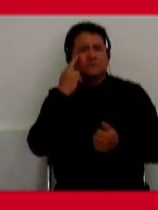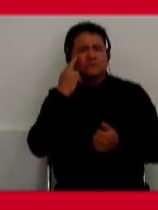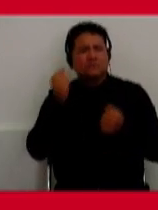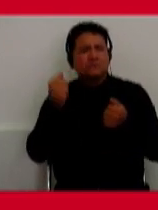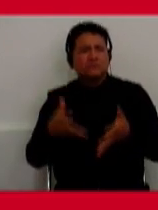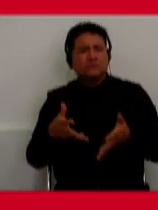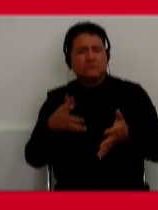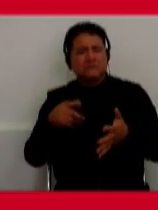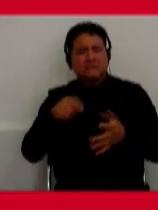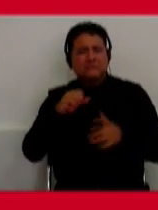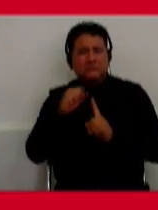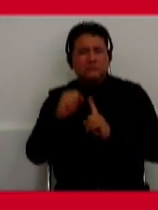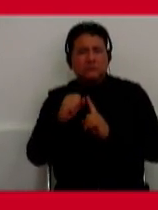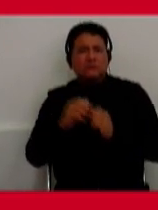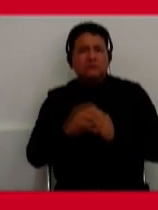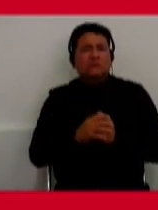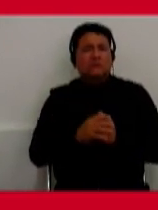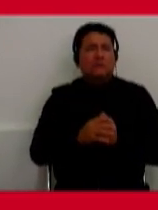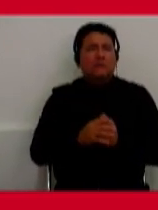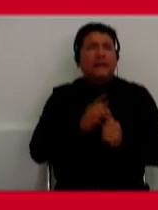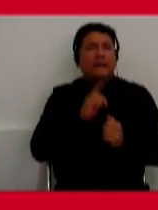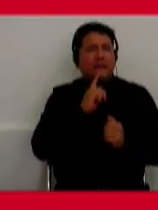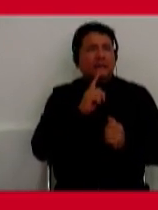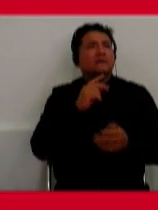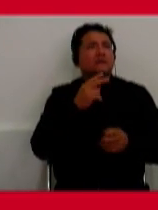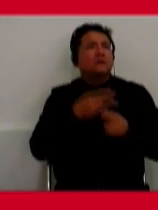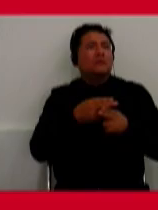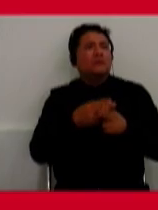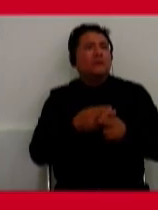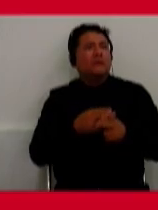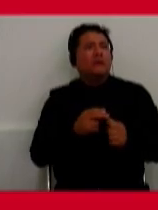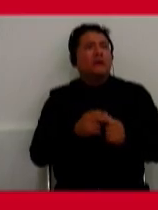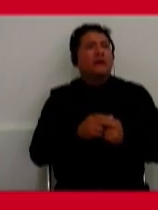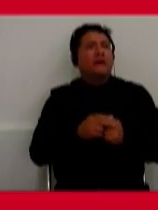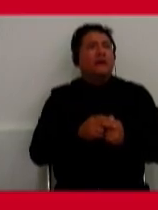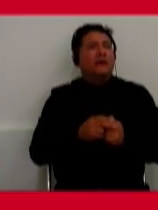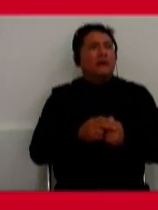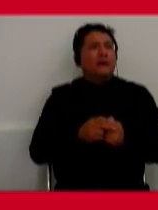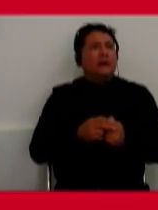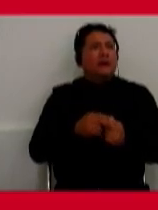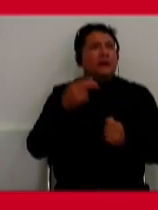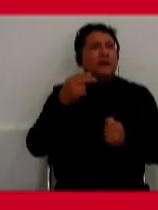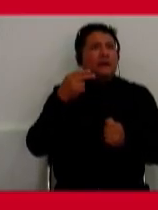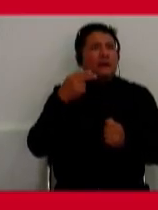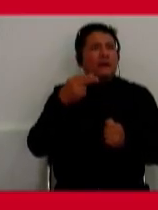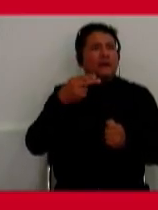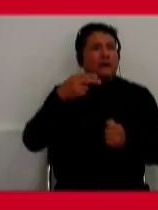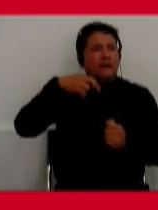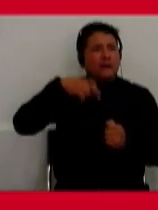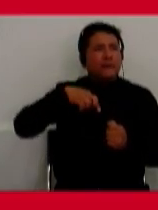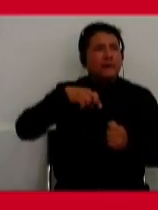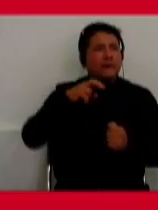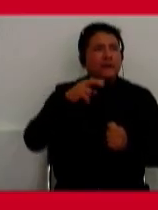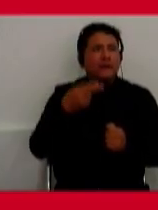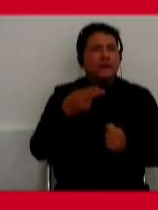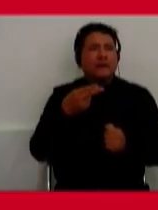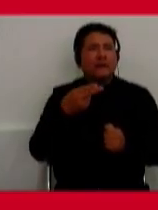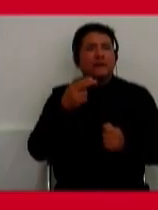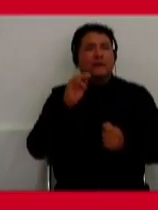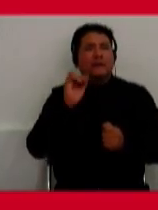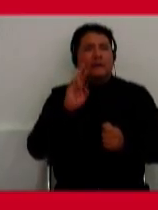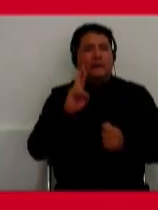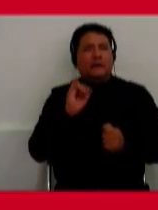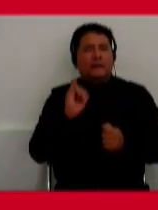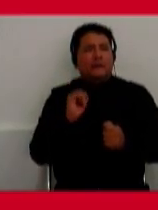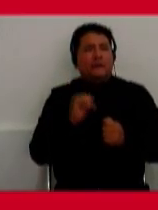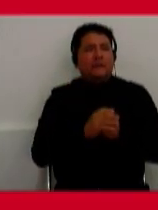Ishikawa, donde nos ha demostrado que la falta de información que teníamos para nuestros modelos empíricos